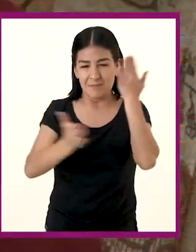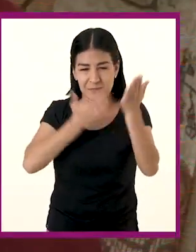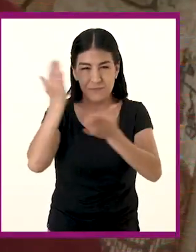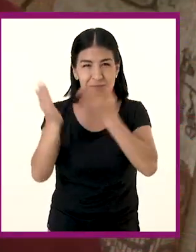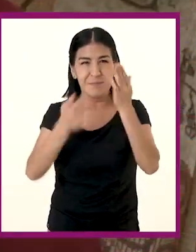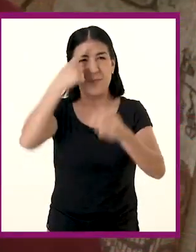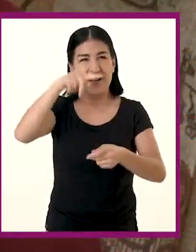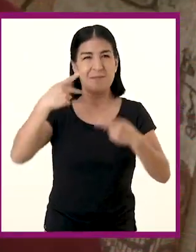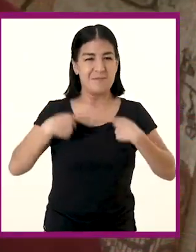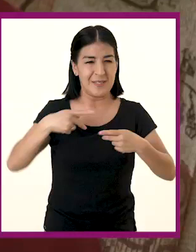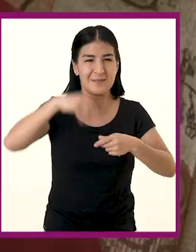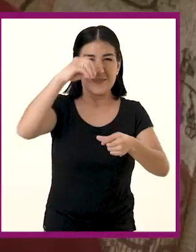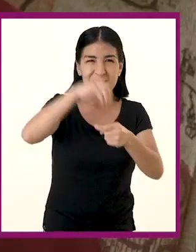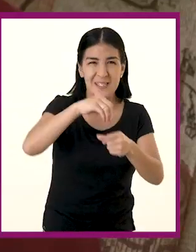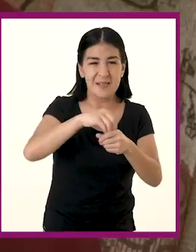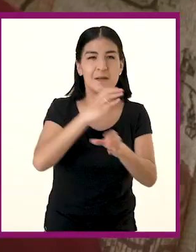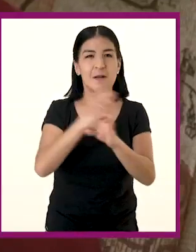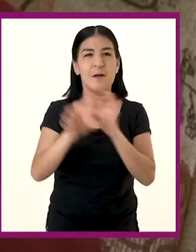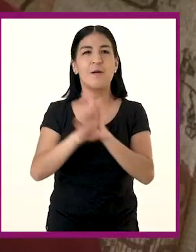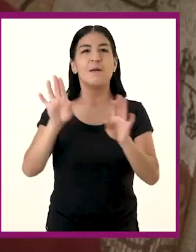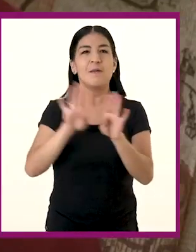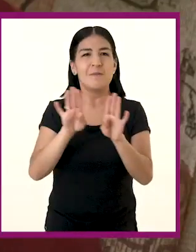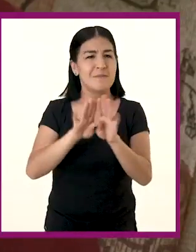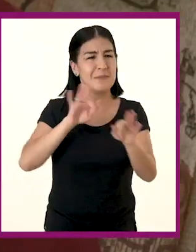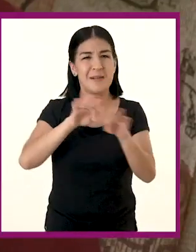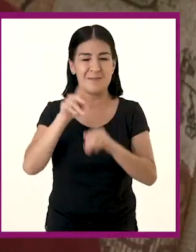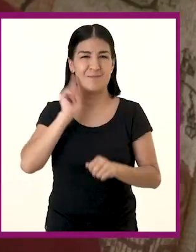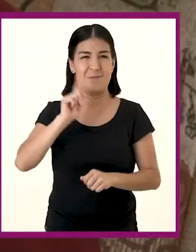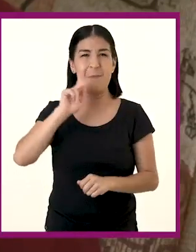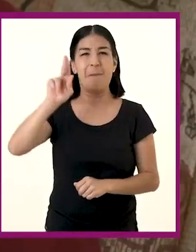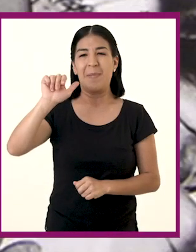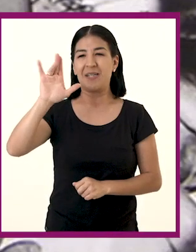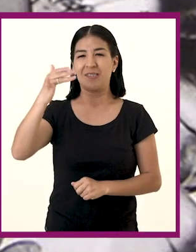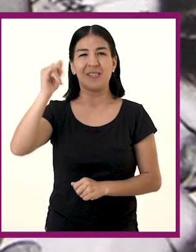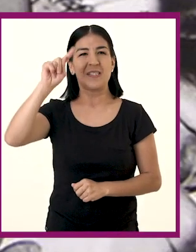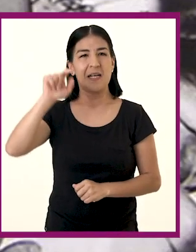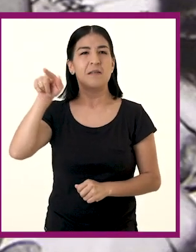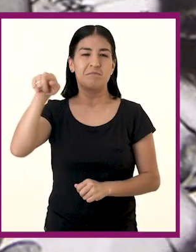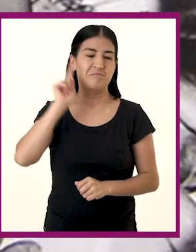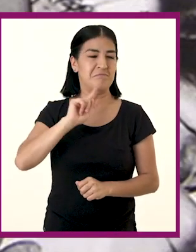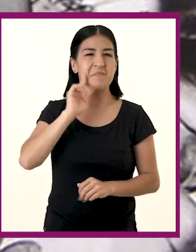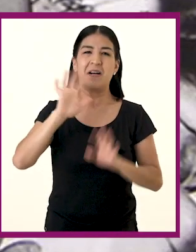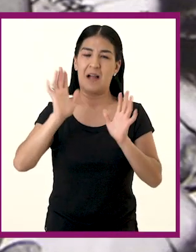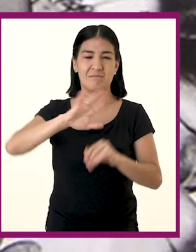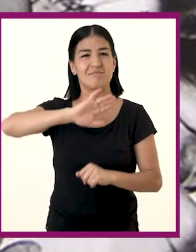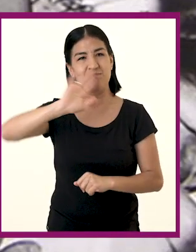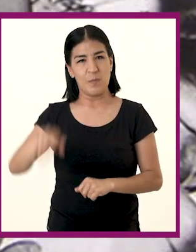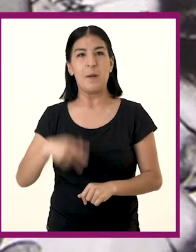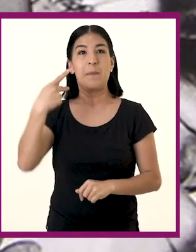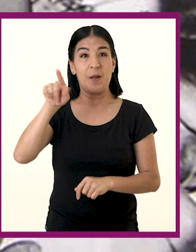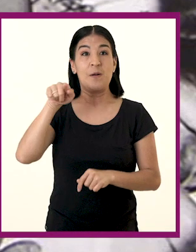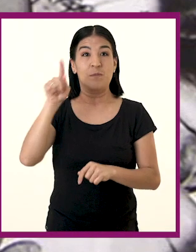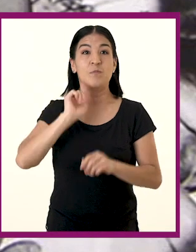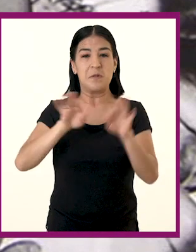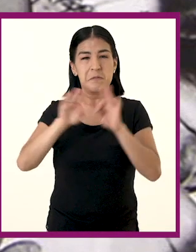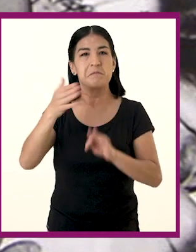En cuanto a lo místico, hay infinidad de cosas, desde el trabajo con Pachita, que es una bruja mexicana muy conocida, que ya